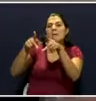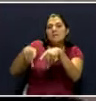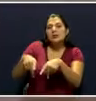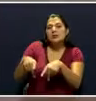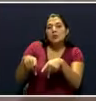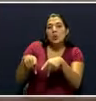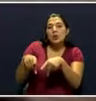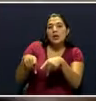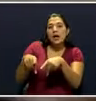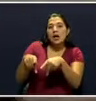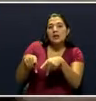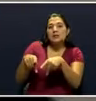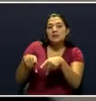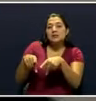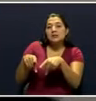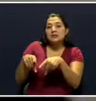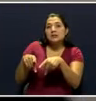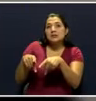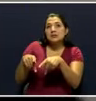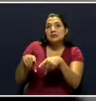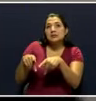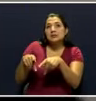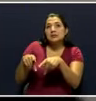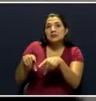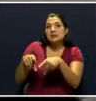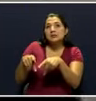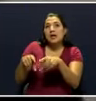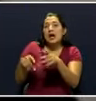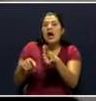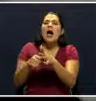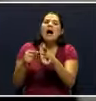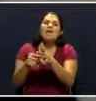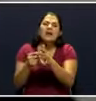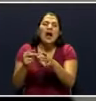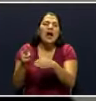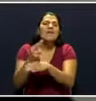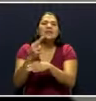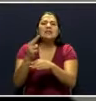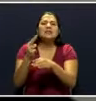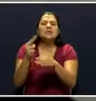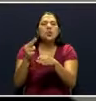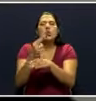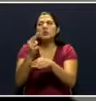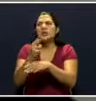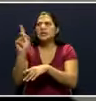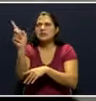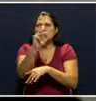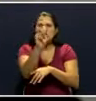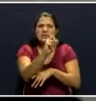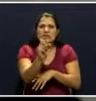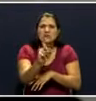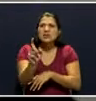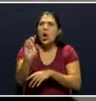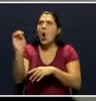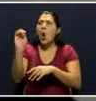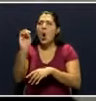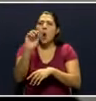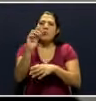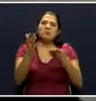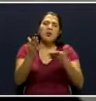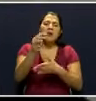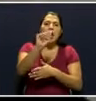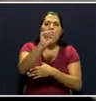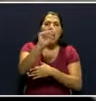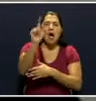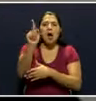generando algún tipo de aerosol que haga que el virus permanezca un poco más rato en el ambiente. Entonces, realmente conocer